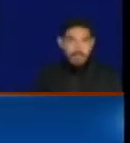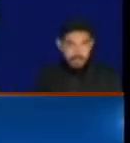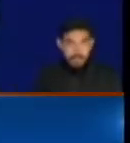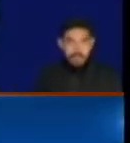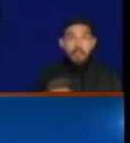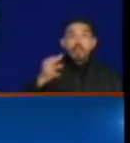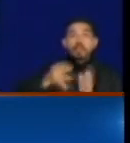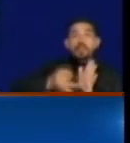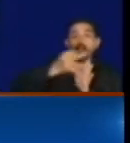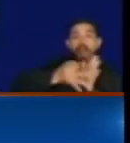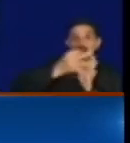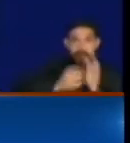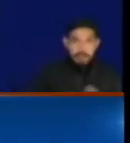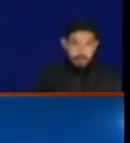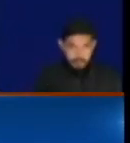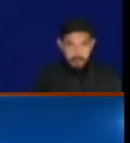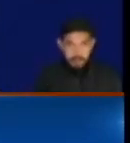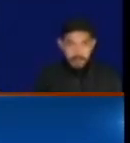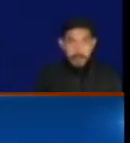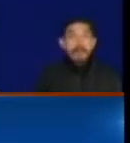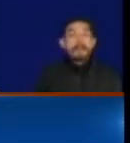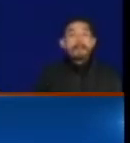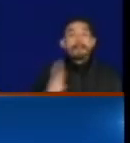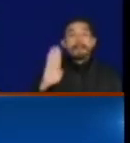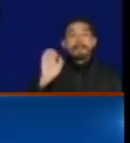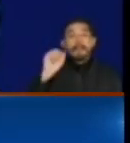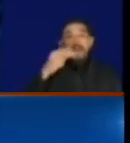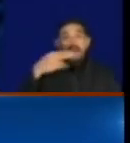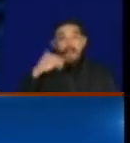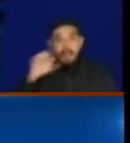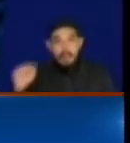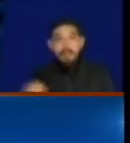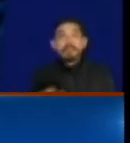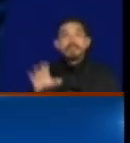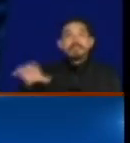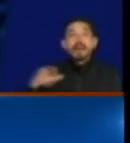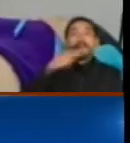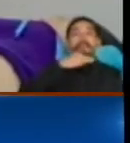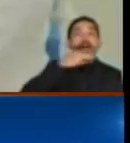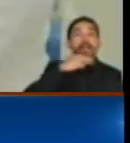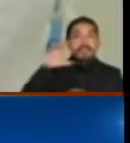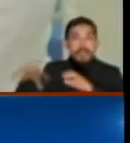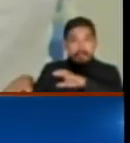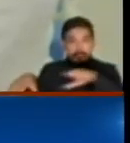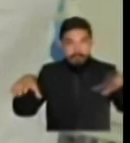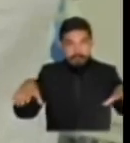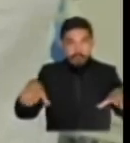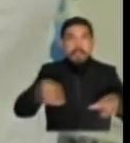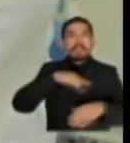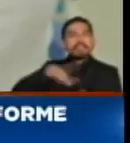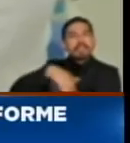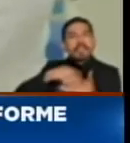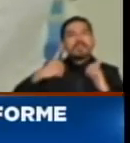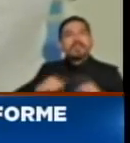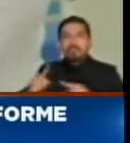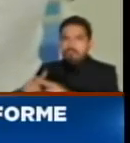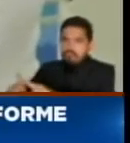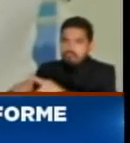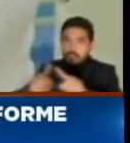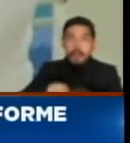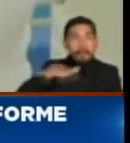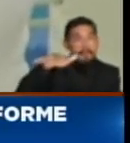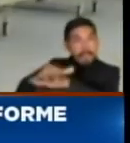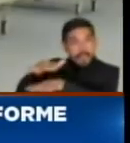Durán, Bahía y Manta, además de varios centros de salud en